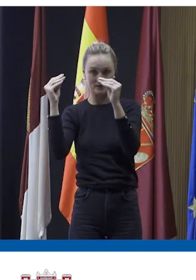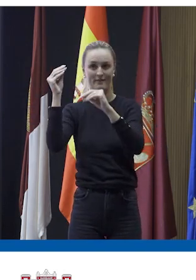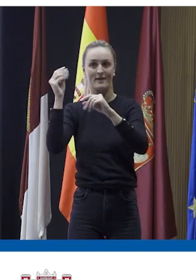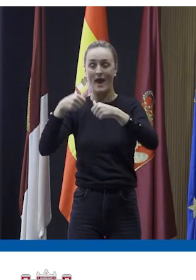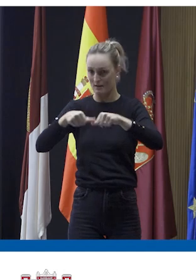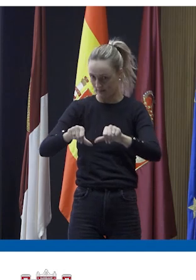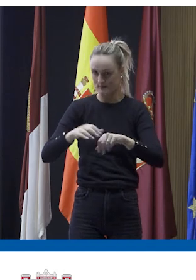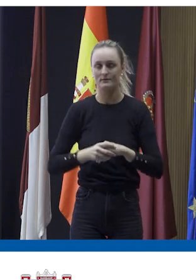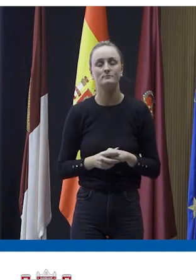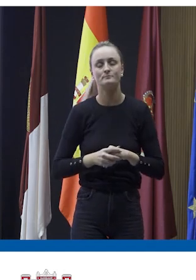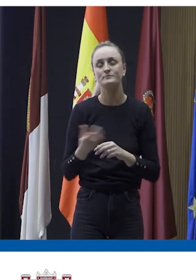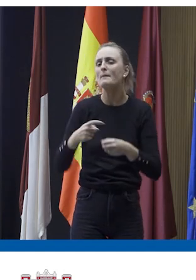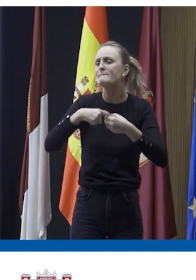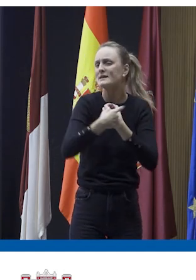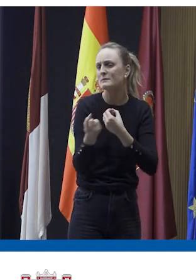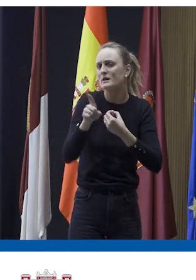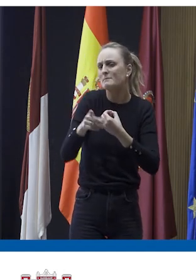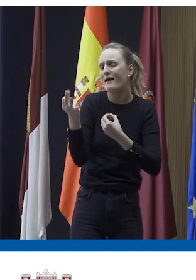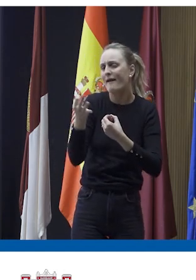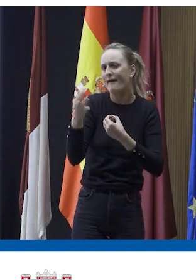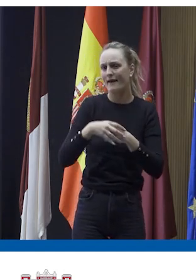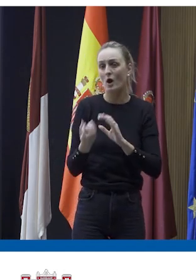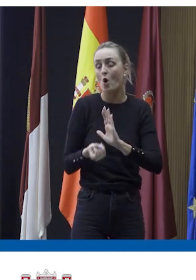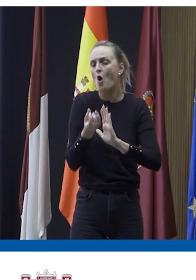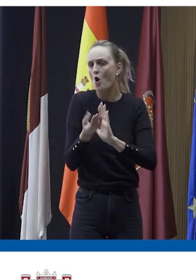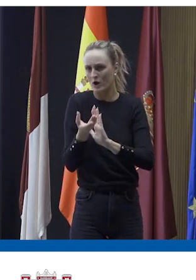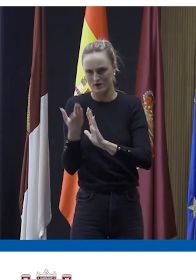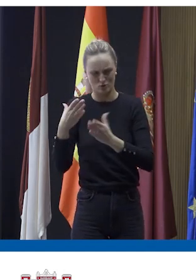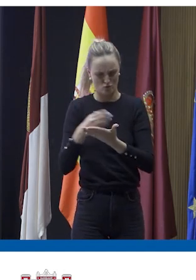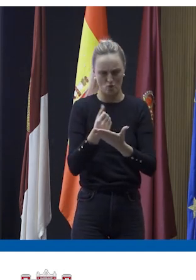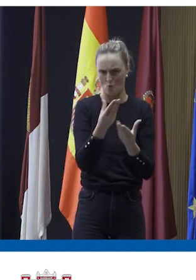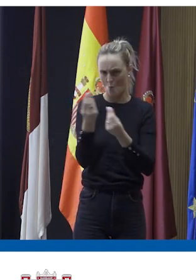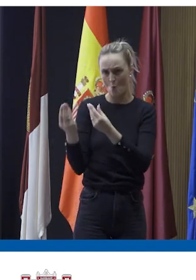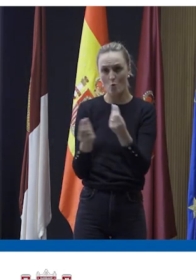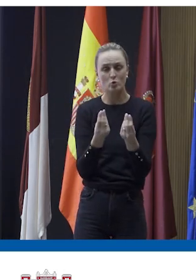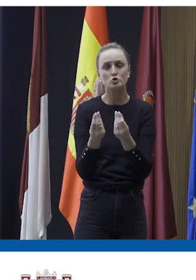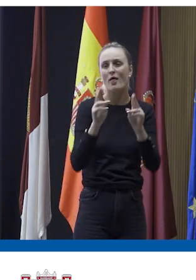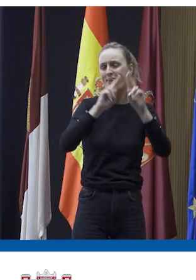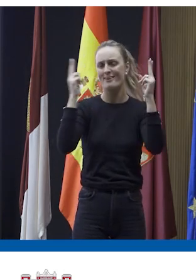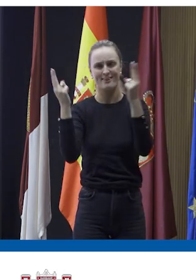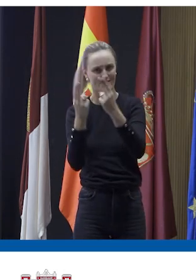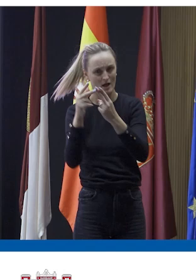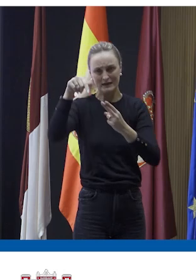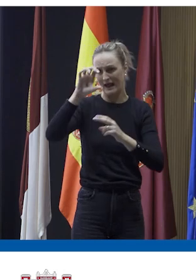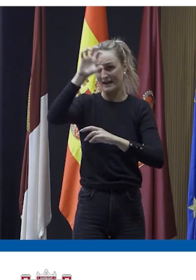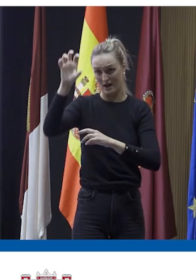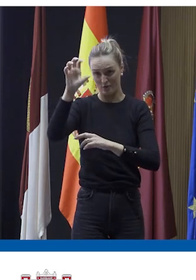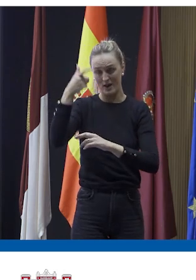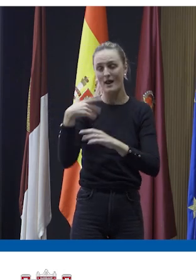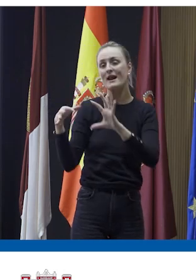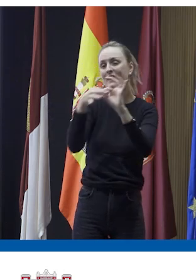Albacete. Ha participado como ponente en numerosos congresos nacionales e internacionales